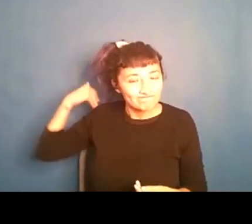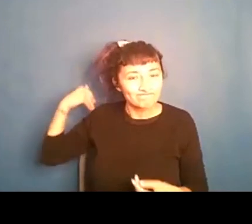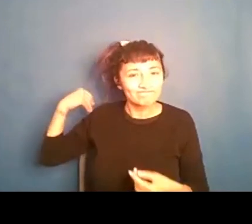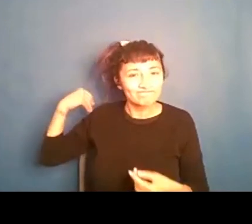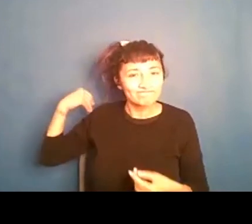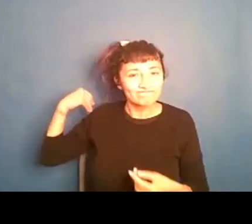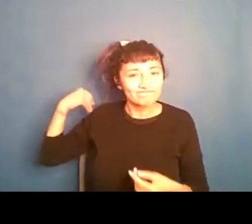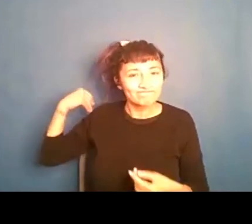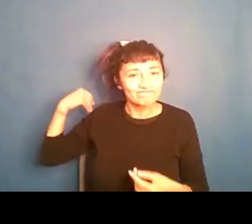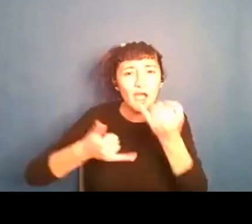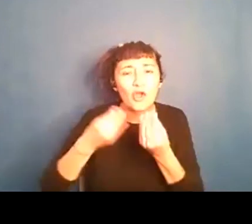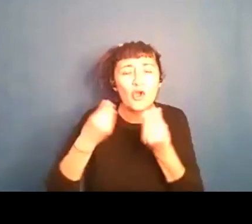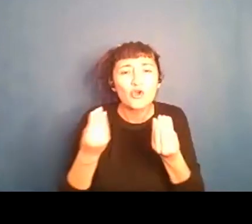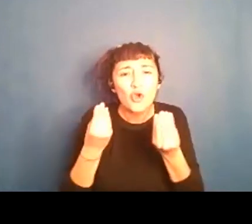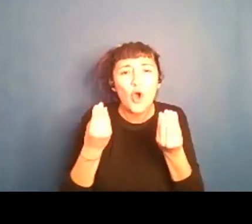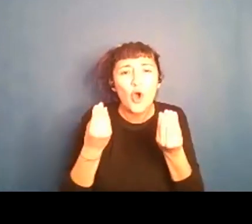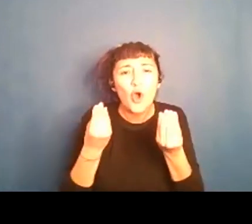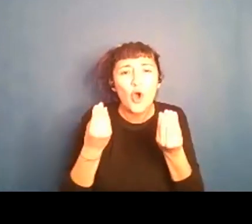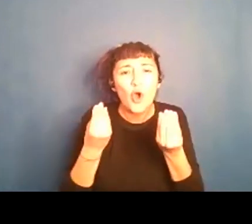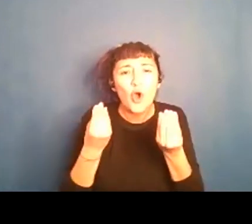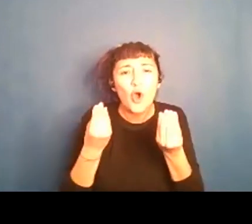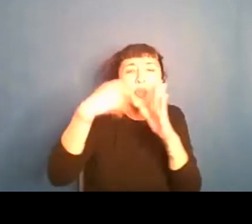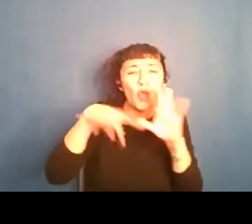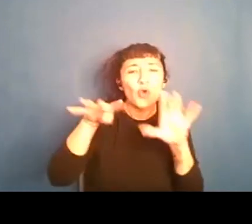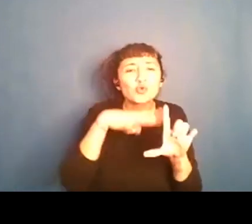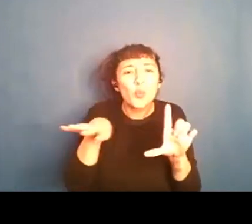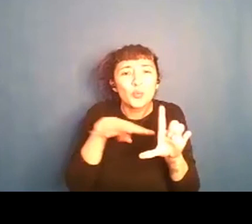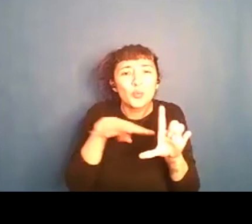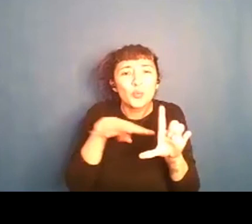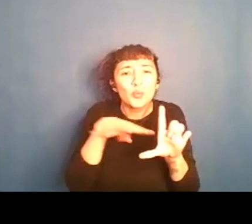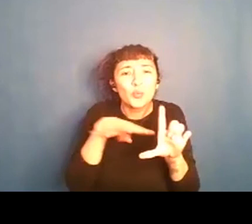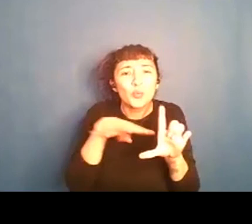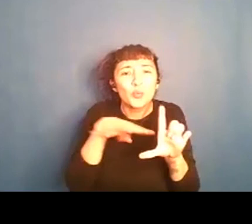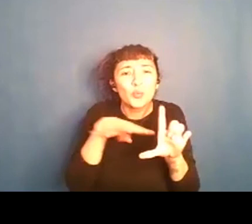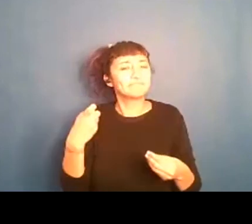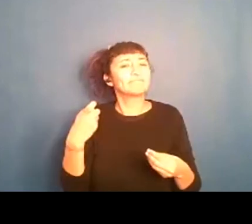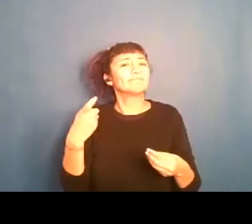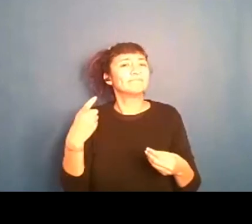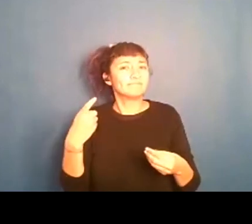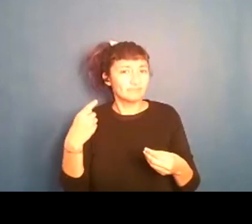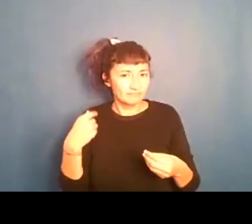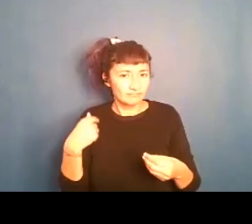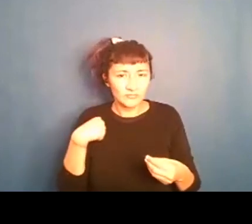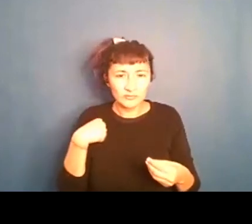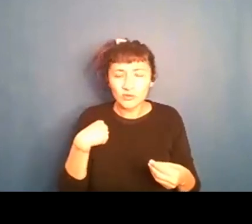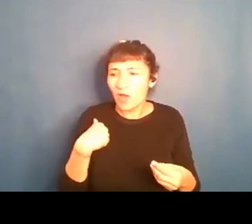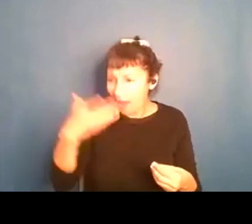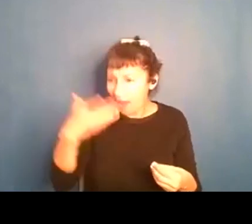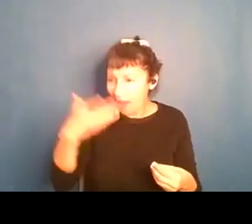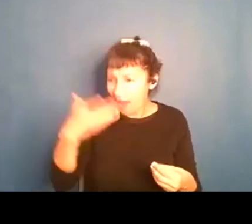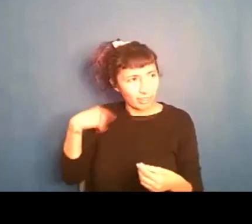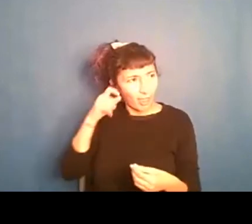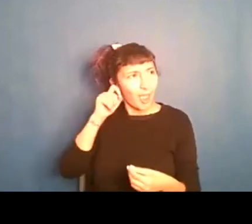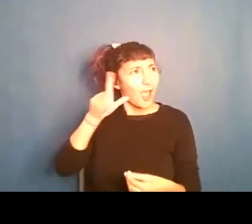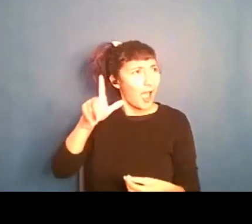cómo subtitular los videos. Me di cuenta que yo lo había hecho correctamente, pero sin